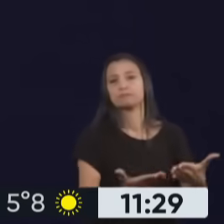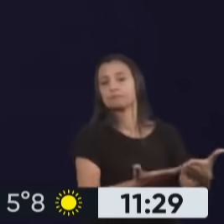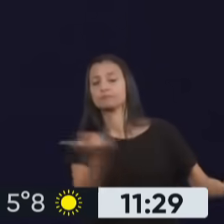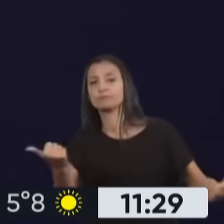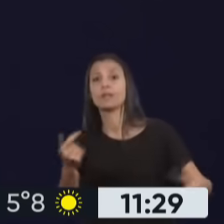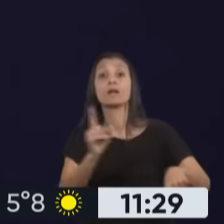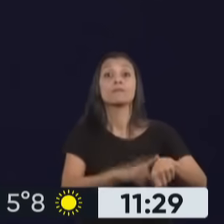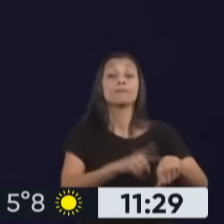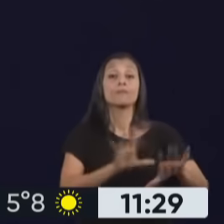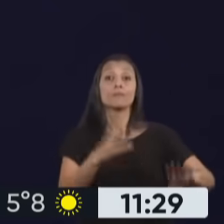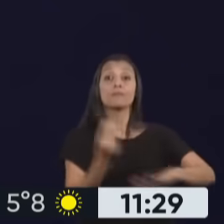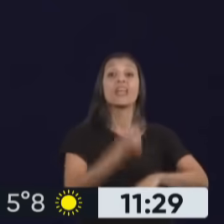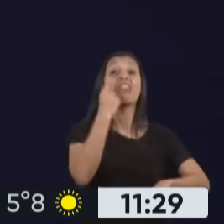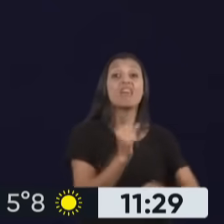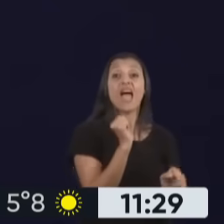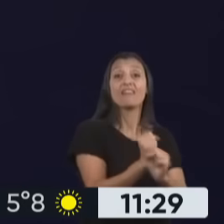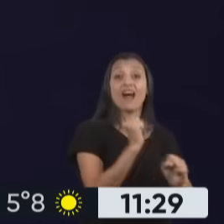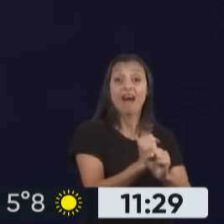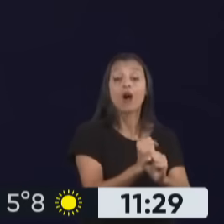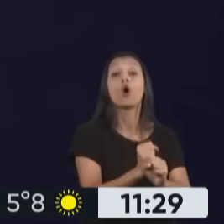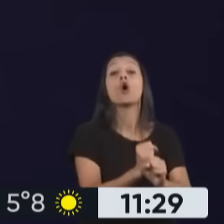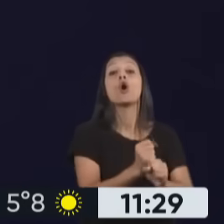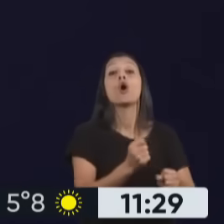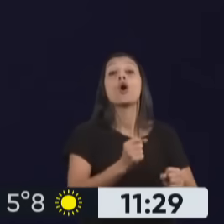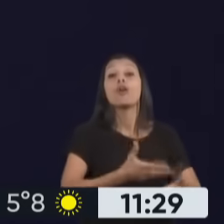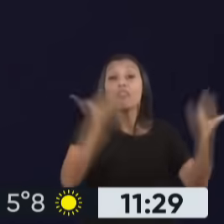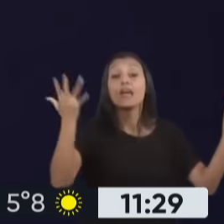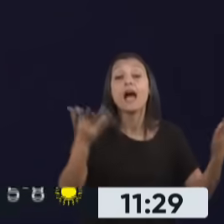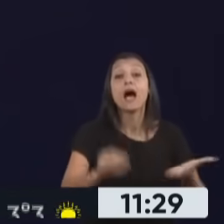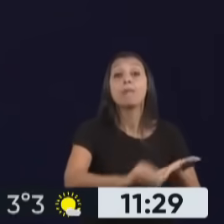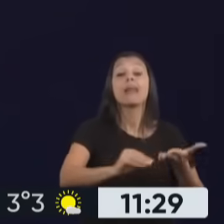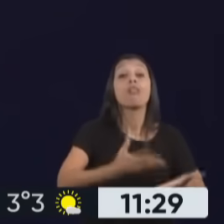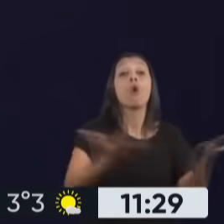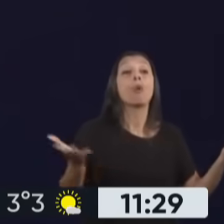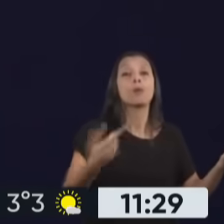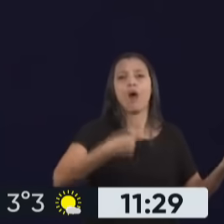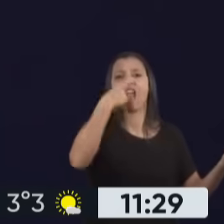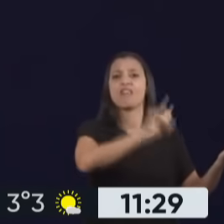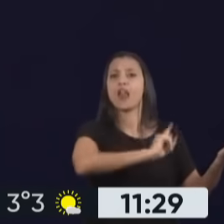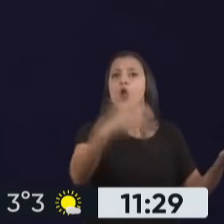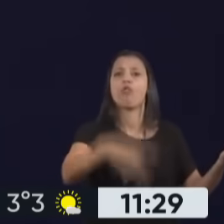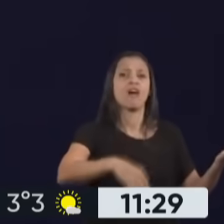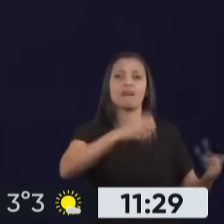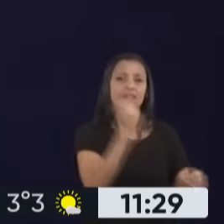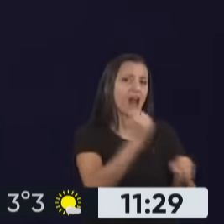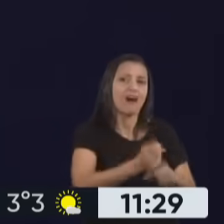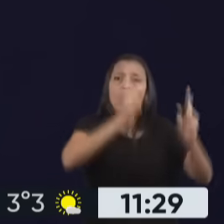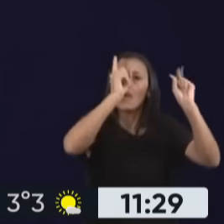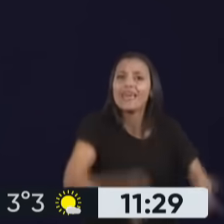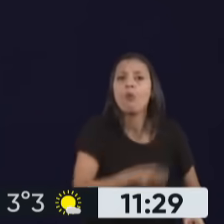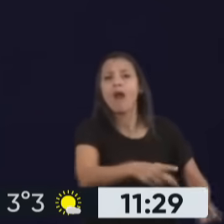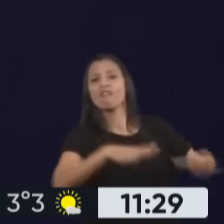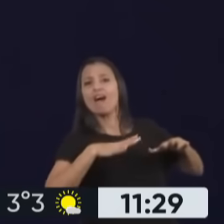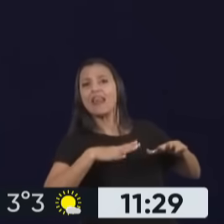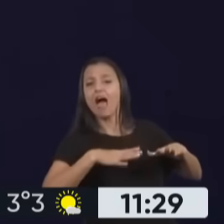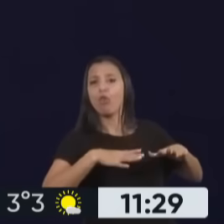no laborable correspondiente al día del empleado público. El Estado no es un lugar en el que deba ser posible tomarse un